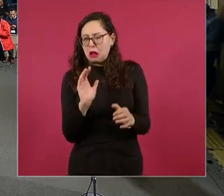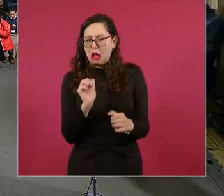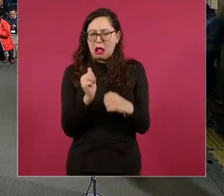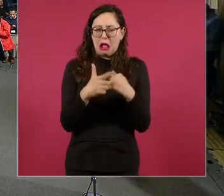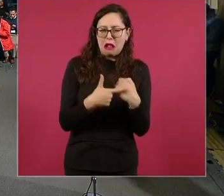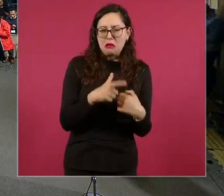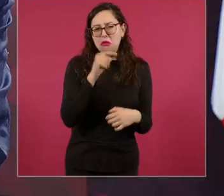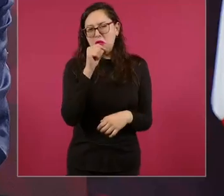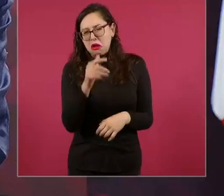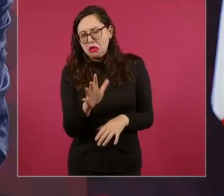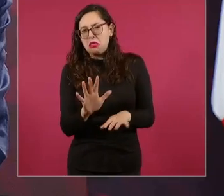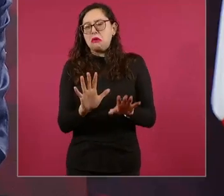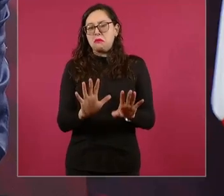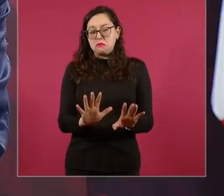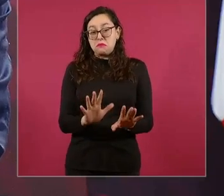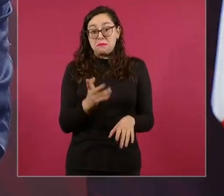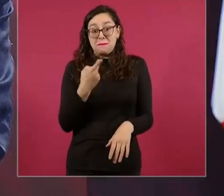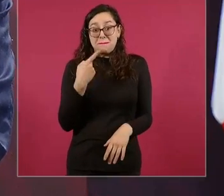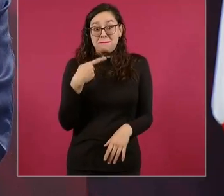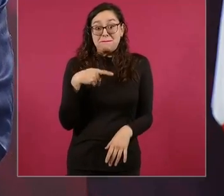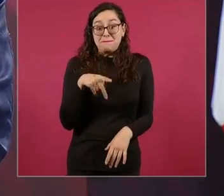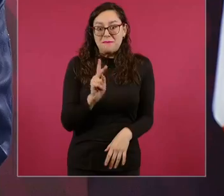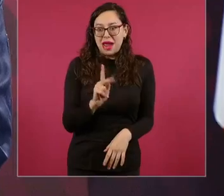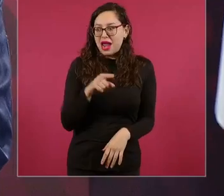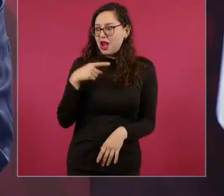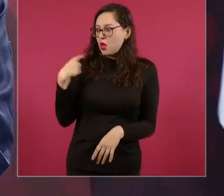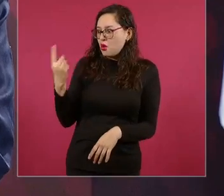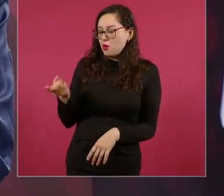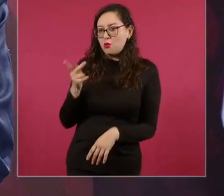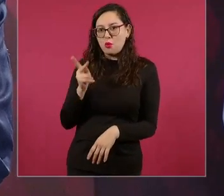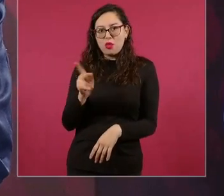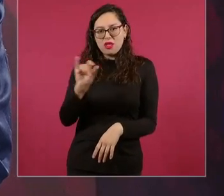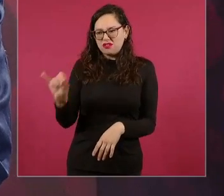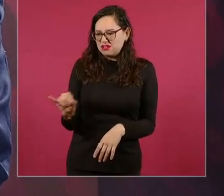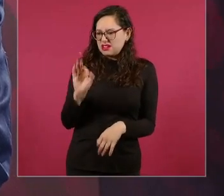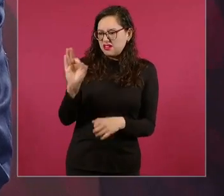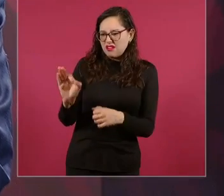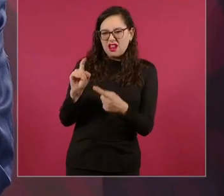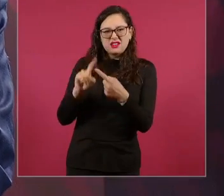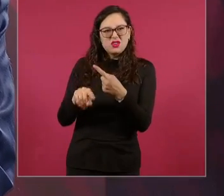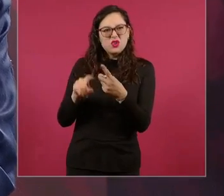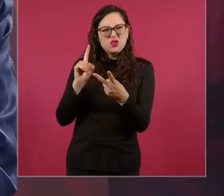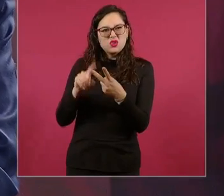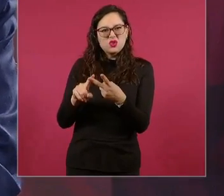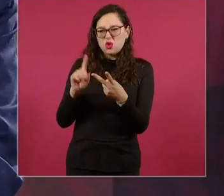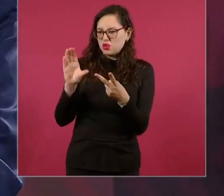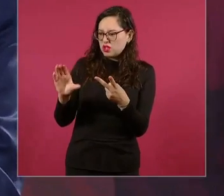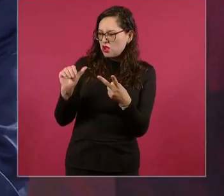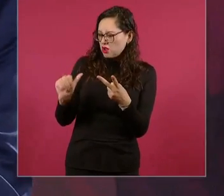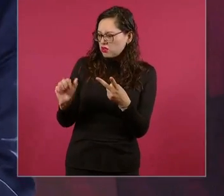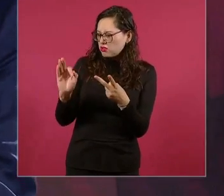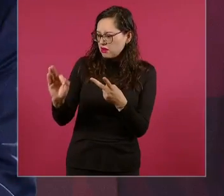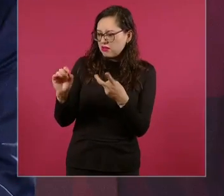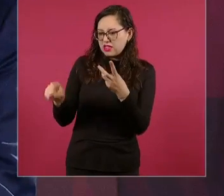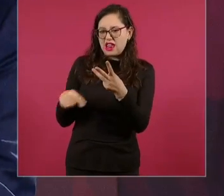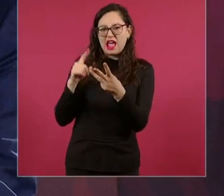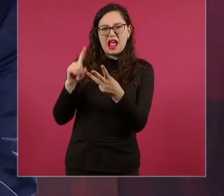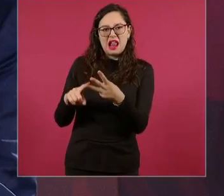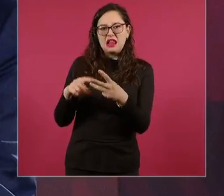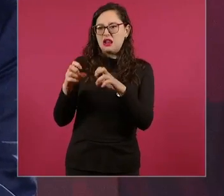ministros, Consejo de la Judicatura, quienes eran,